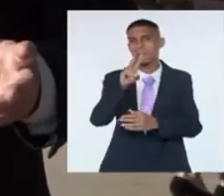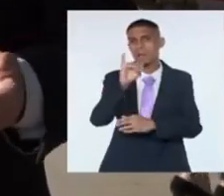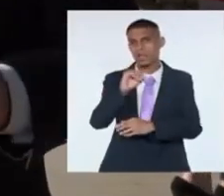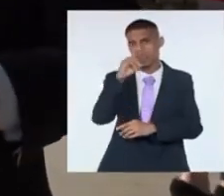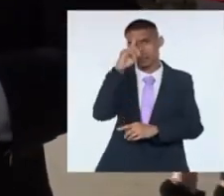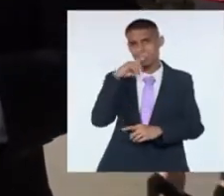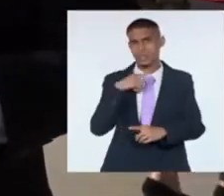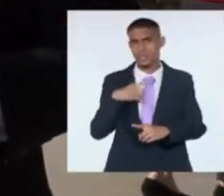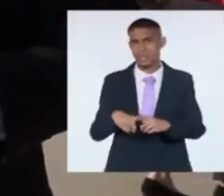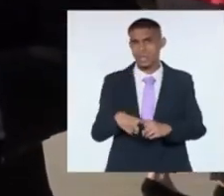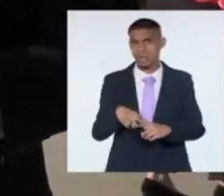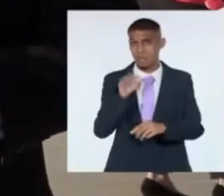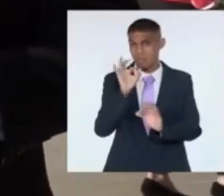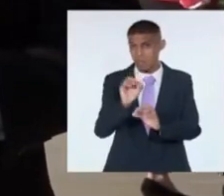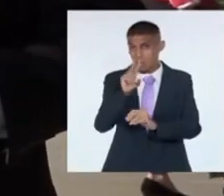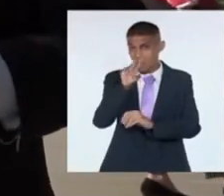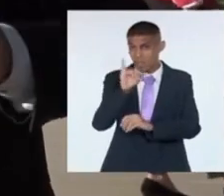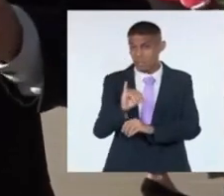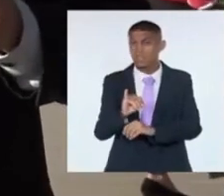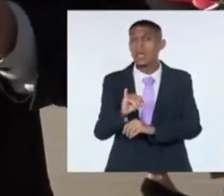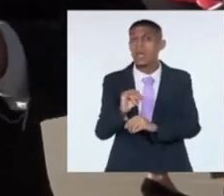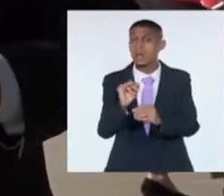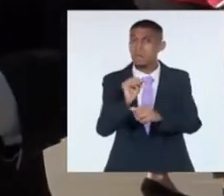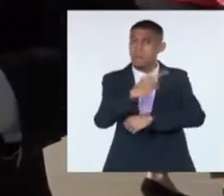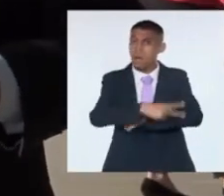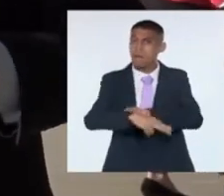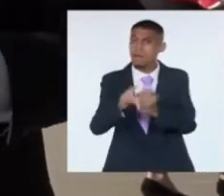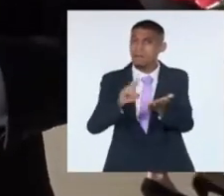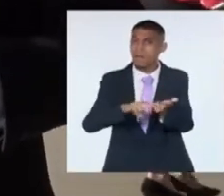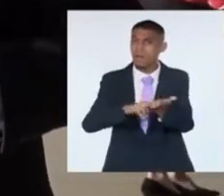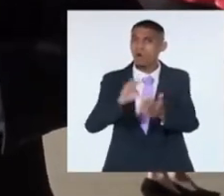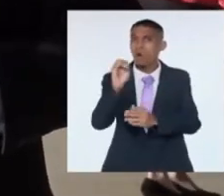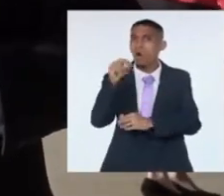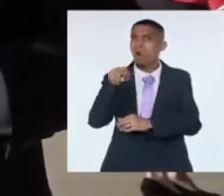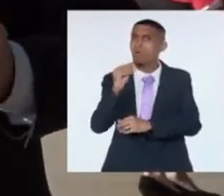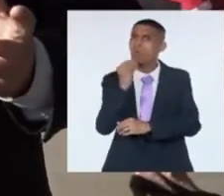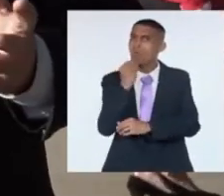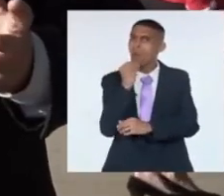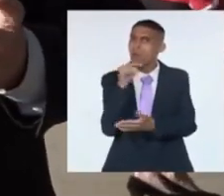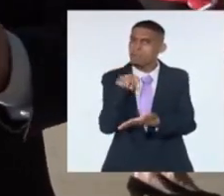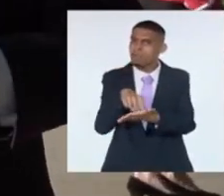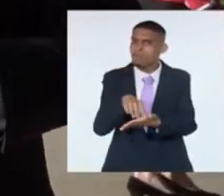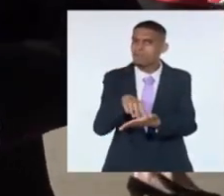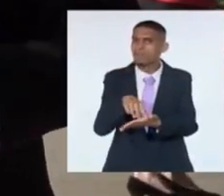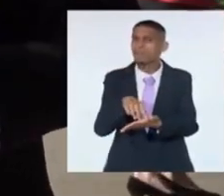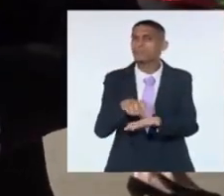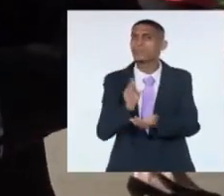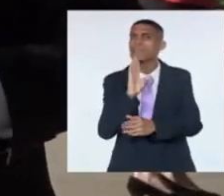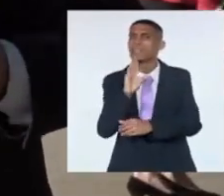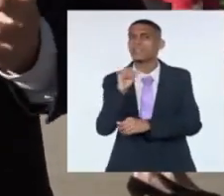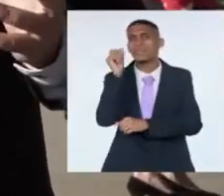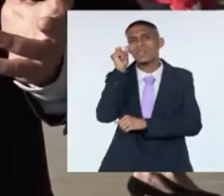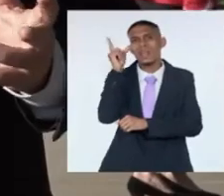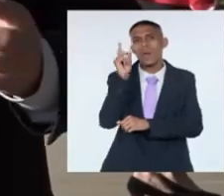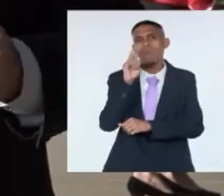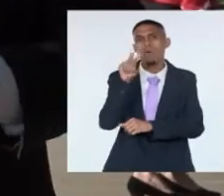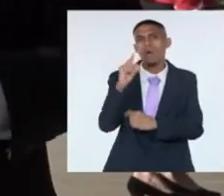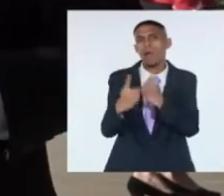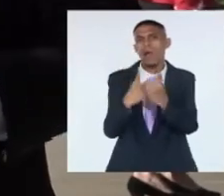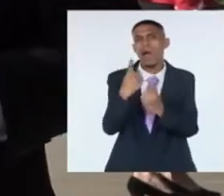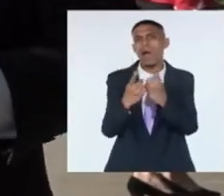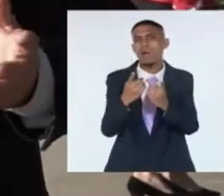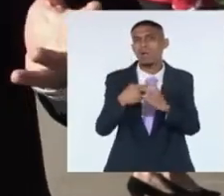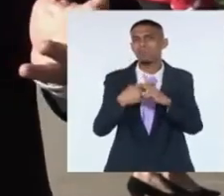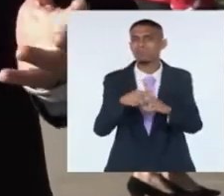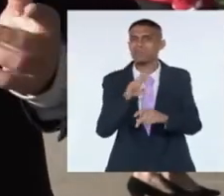espacio en que los países miembros de la ONU tendrán la oportunidad de expresar sus ideas y también de Buscar soluciones a los numerosos